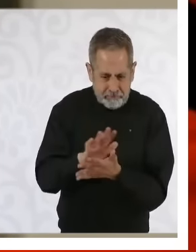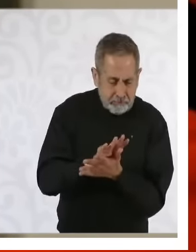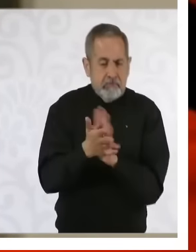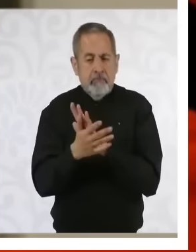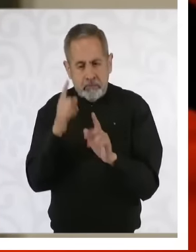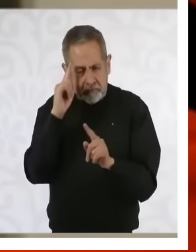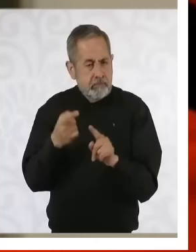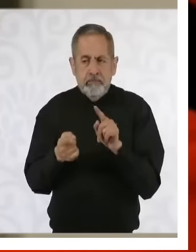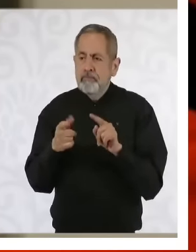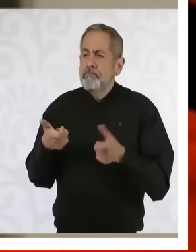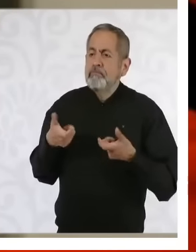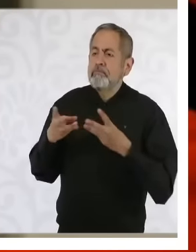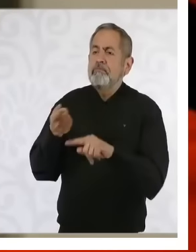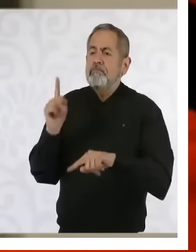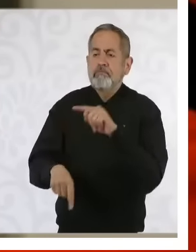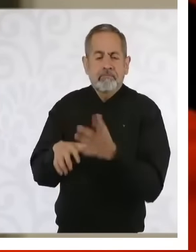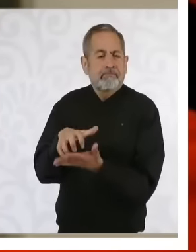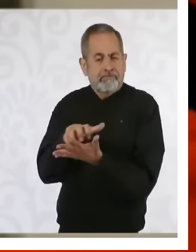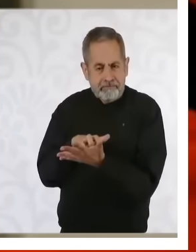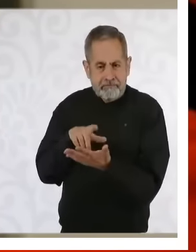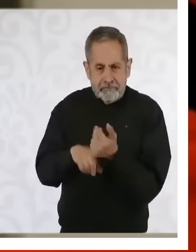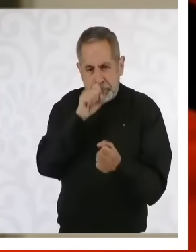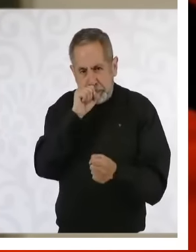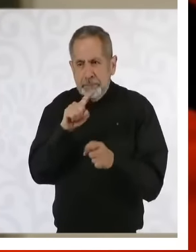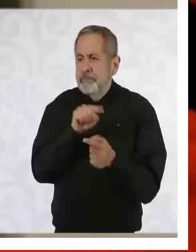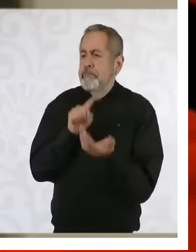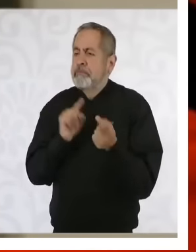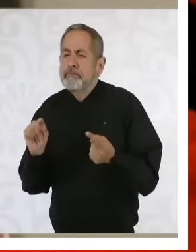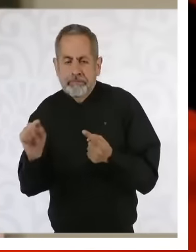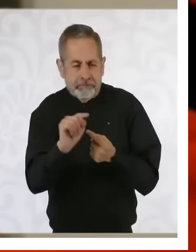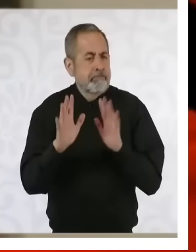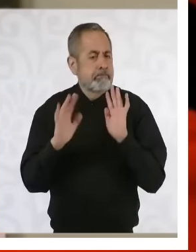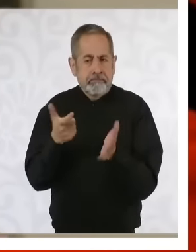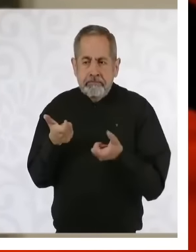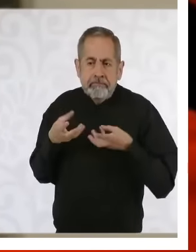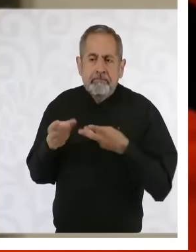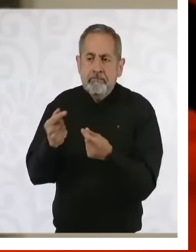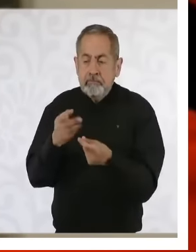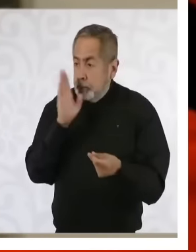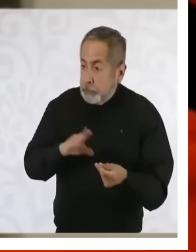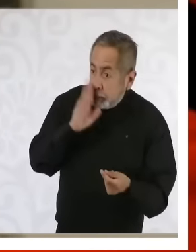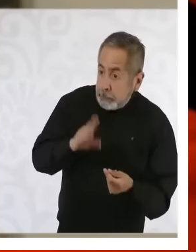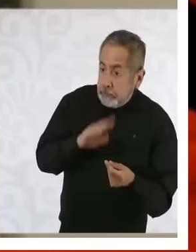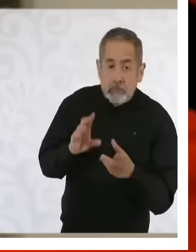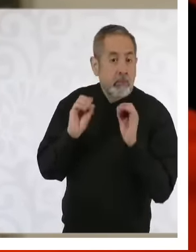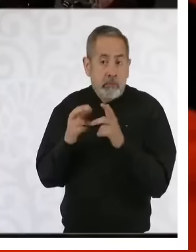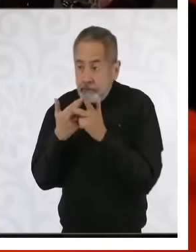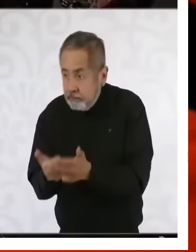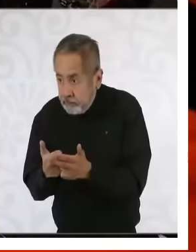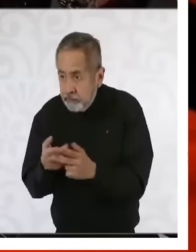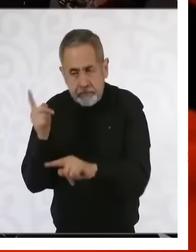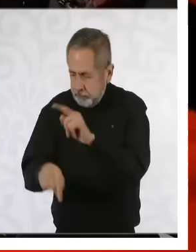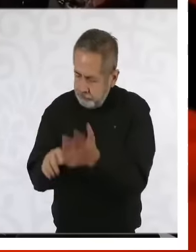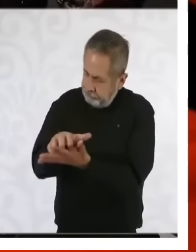solamente recortar gasto como se ha podido hacer en algunas áreas donde se ha ejercido mal o sobra dinero, pues.